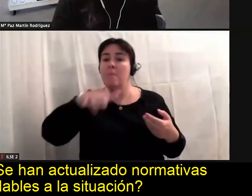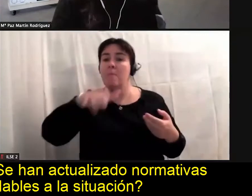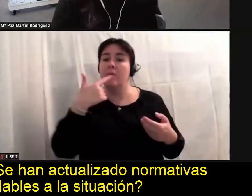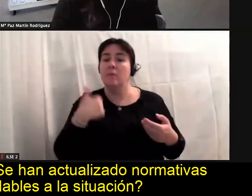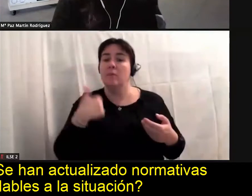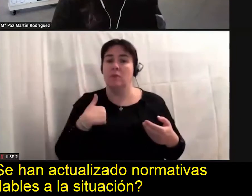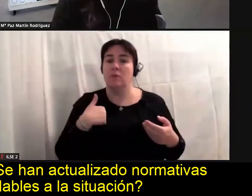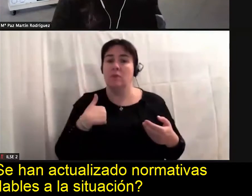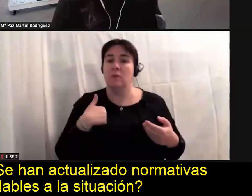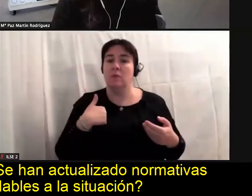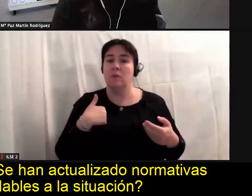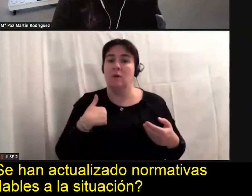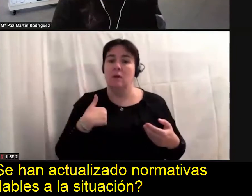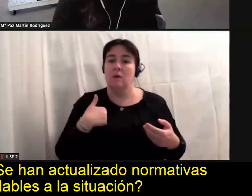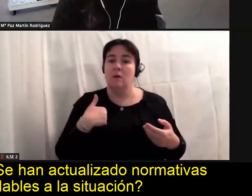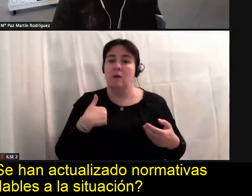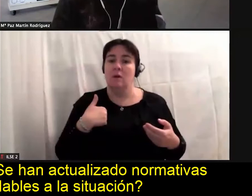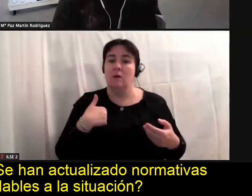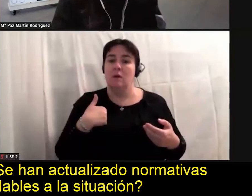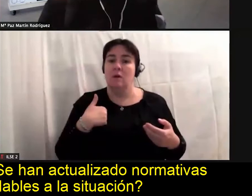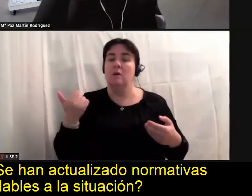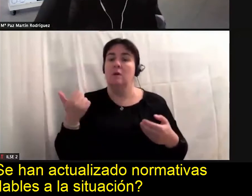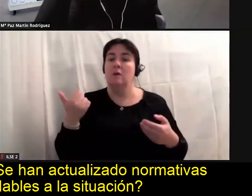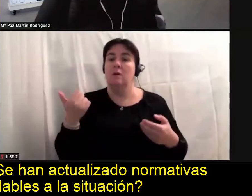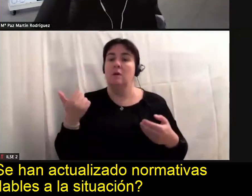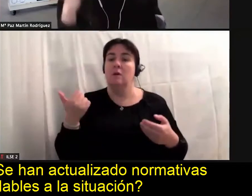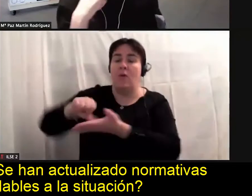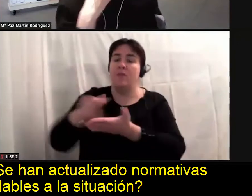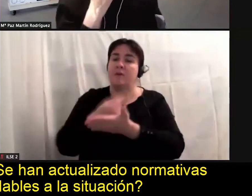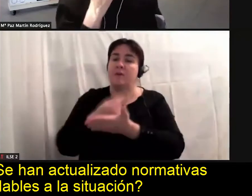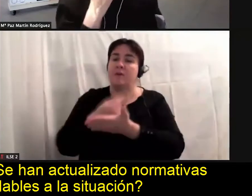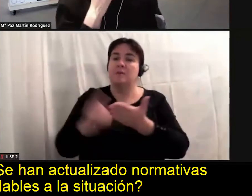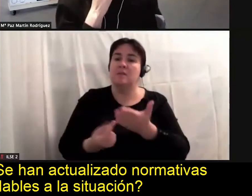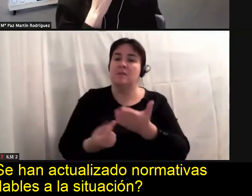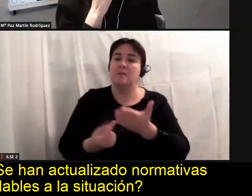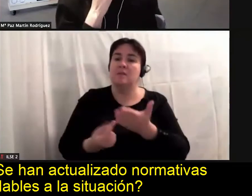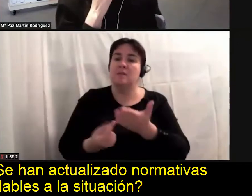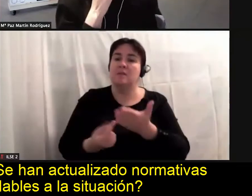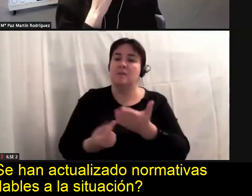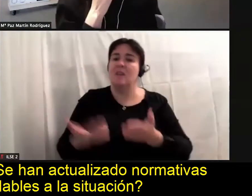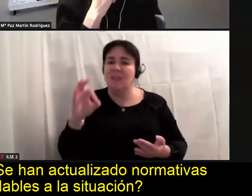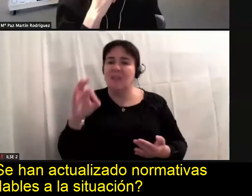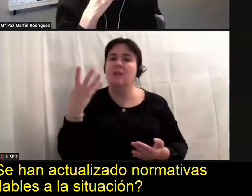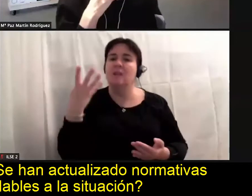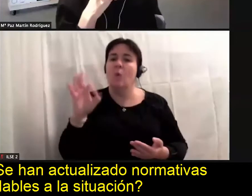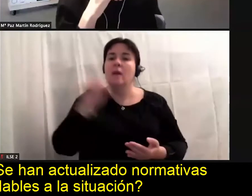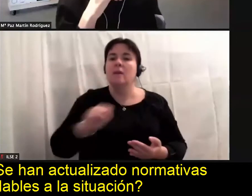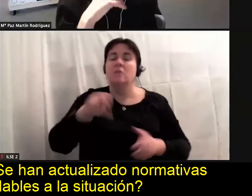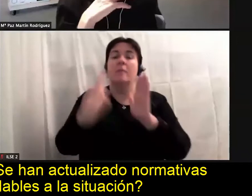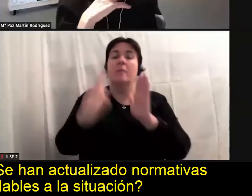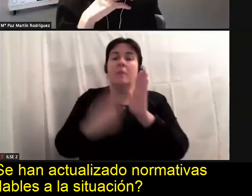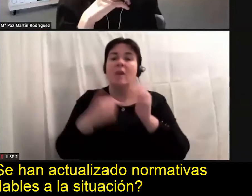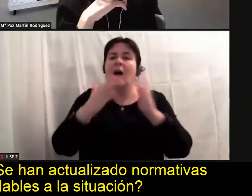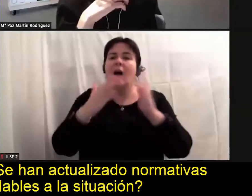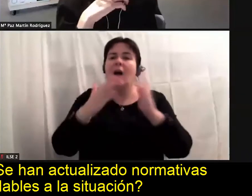ciudades se están diseñadas desde hace 20 años, 30, 40 años, pero ¿y las viviendas? ¿Y la ley de vivienda? ¿Y las normativas de viviendas? Se